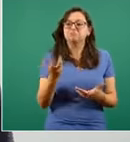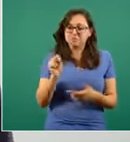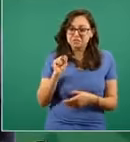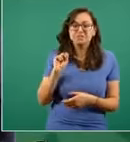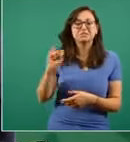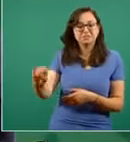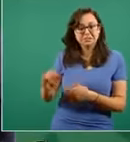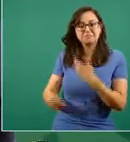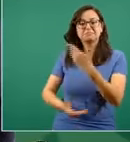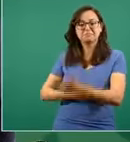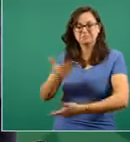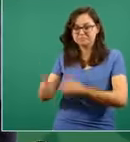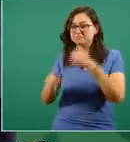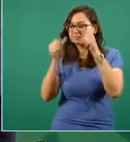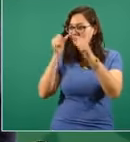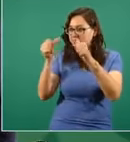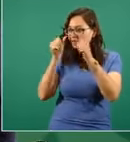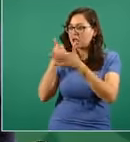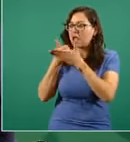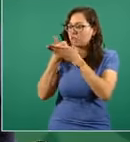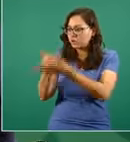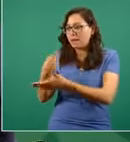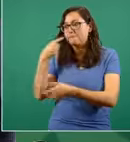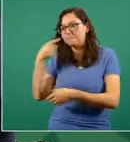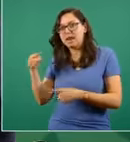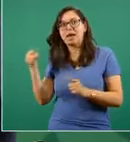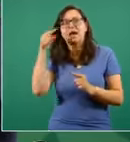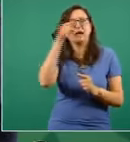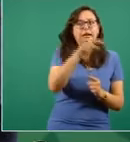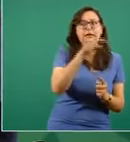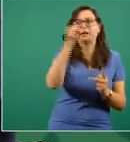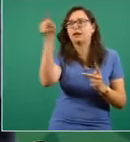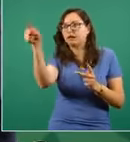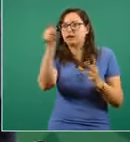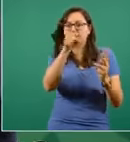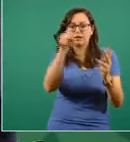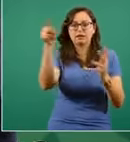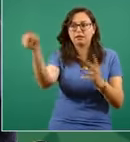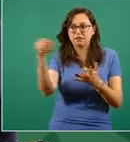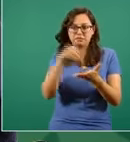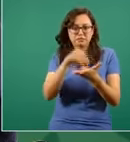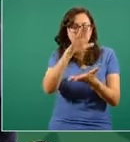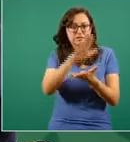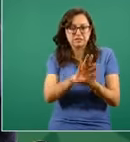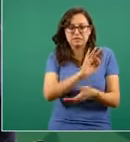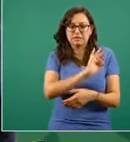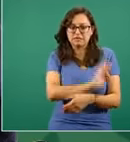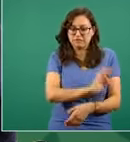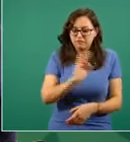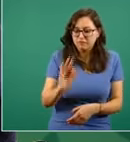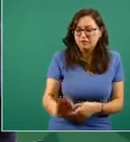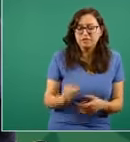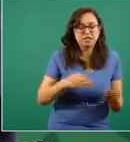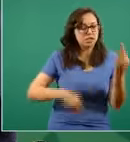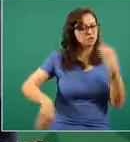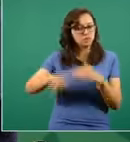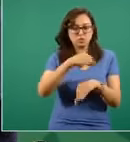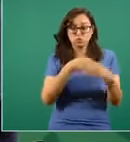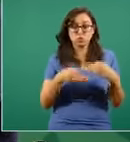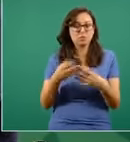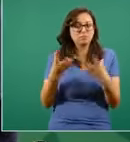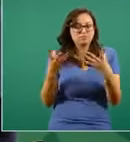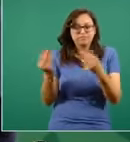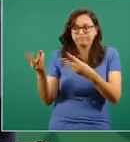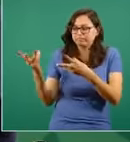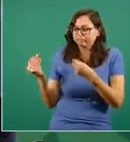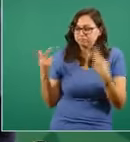caso el servicio, o sea, han podido tanto tomar la llamada como en su momento programar la atención médica prehospitalaria, que